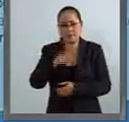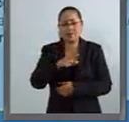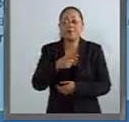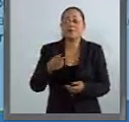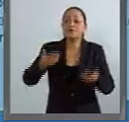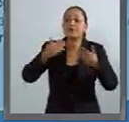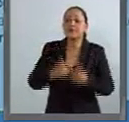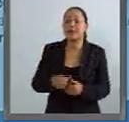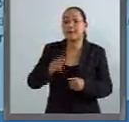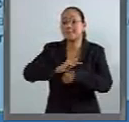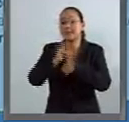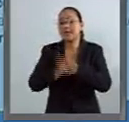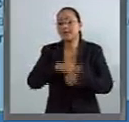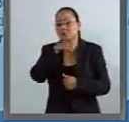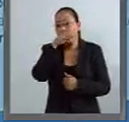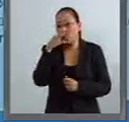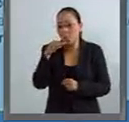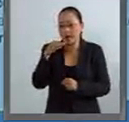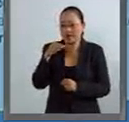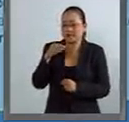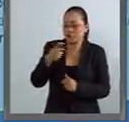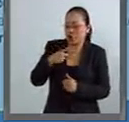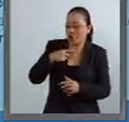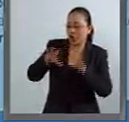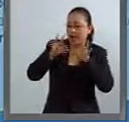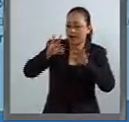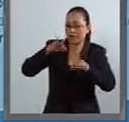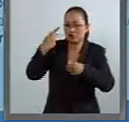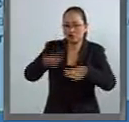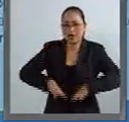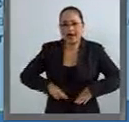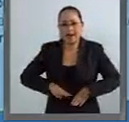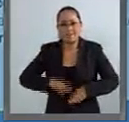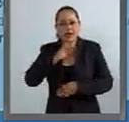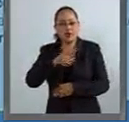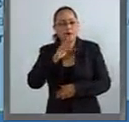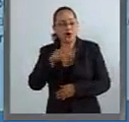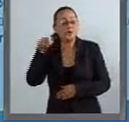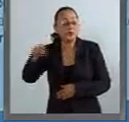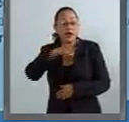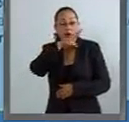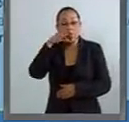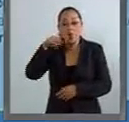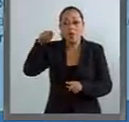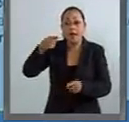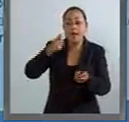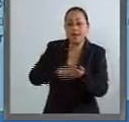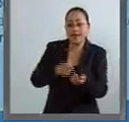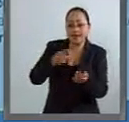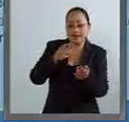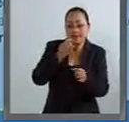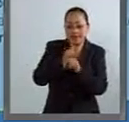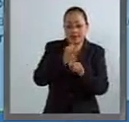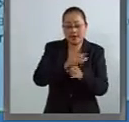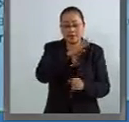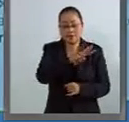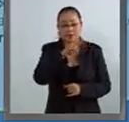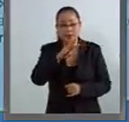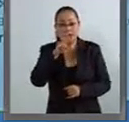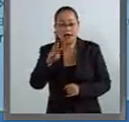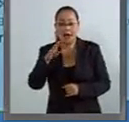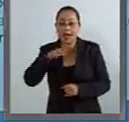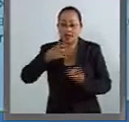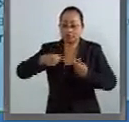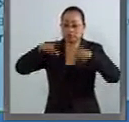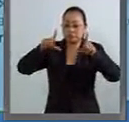solamente algunas de las principales fortalezas y características, ellos tienen en su portal web una sección